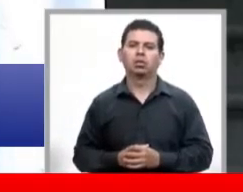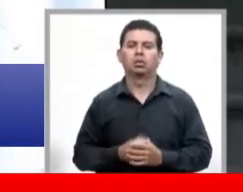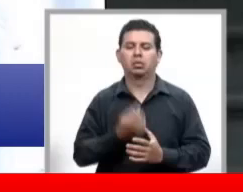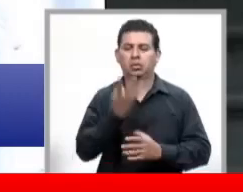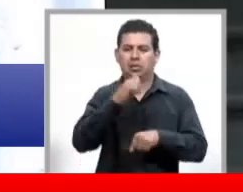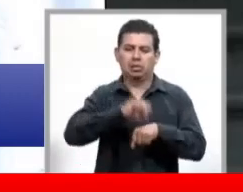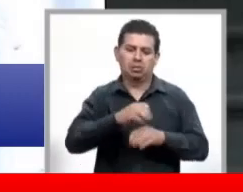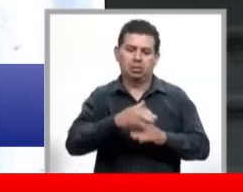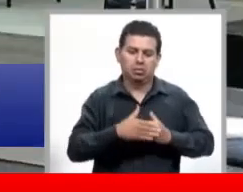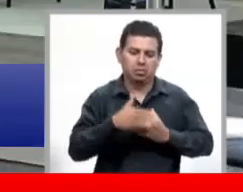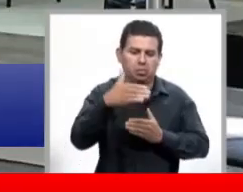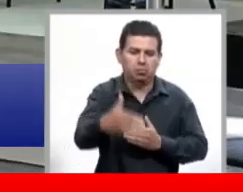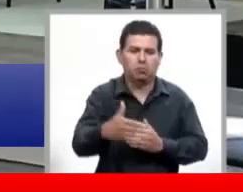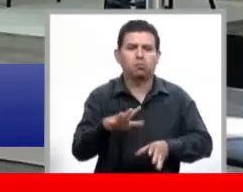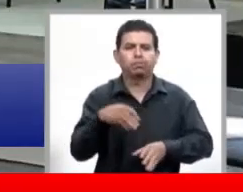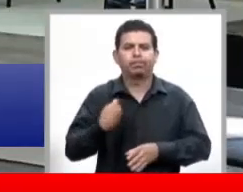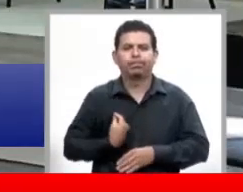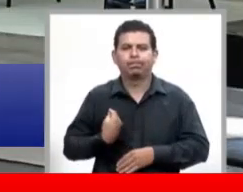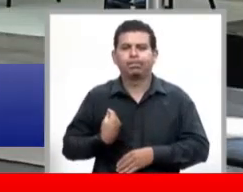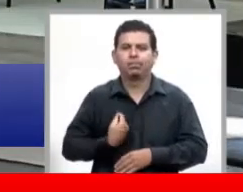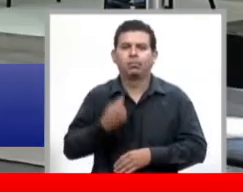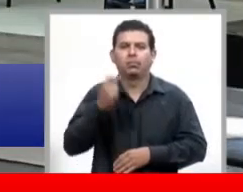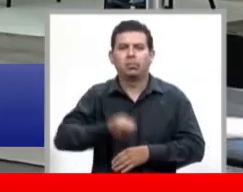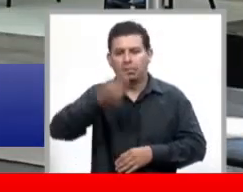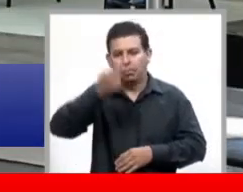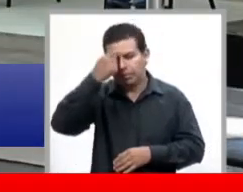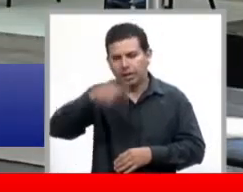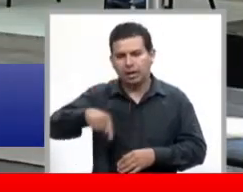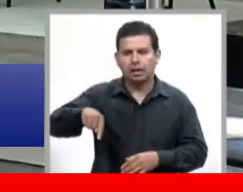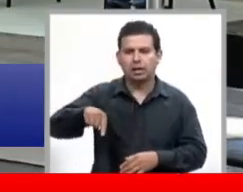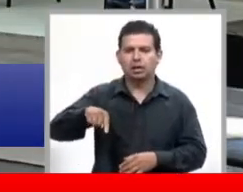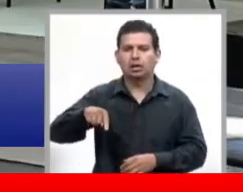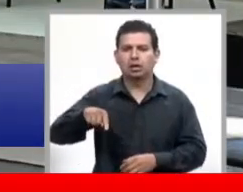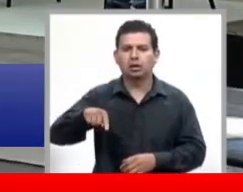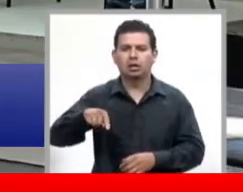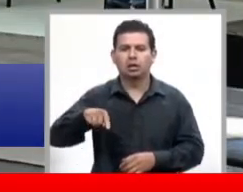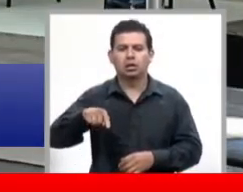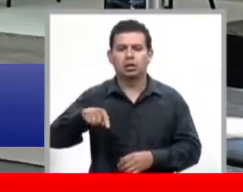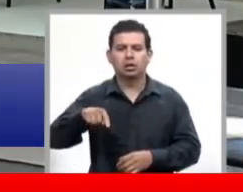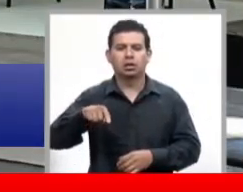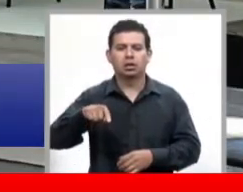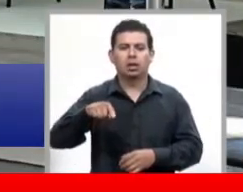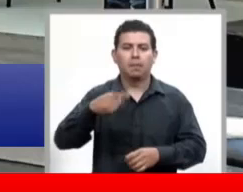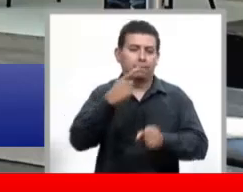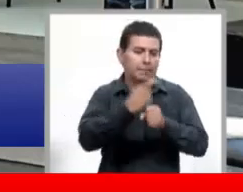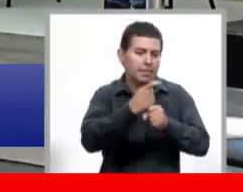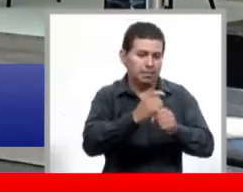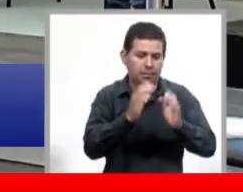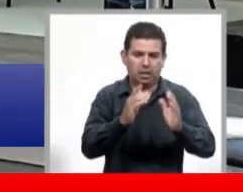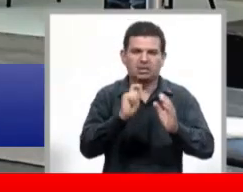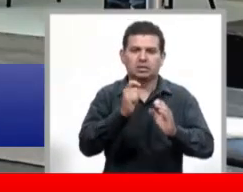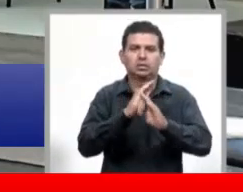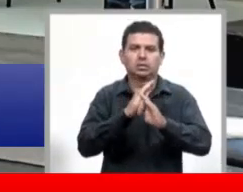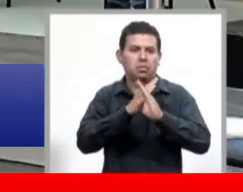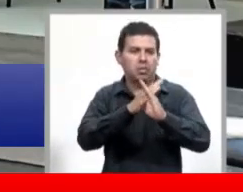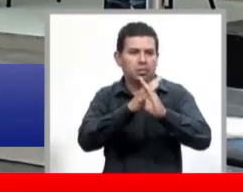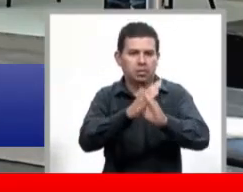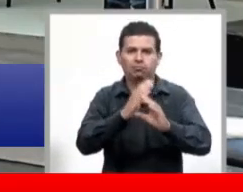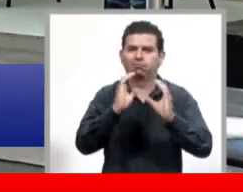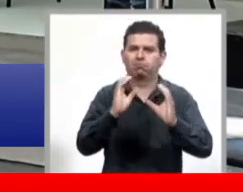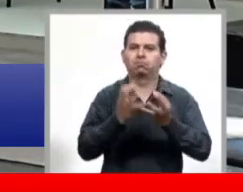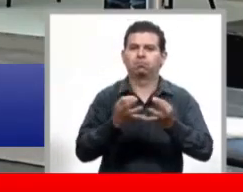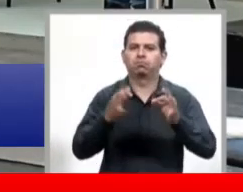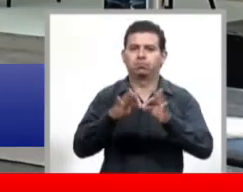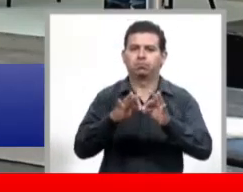semanas que faltan para levantar esta primera etapa de prevención. Pero eso no